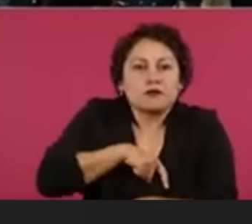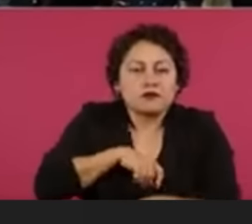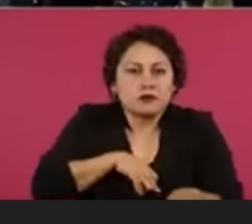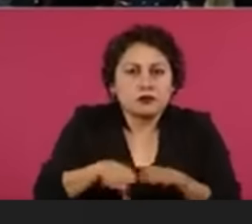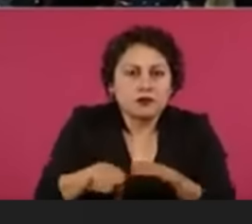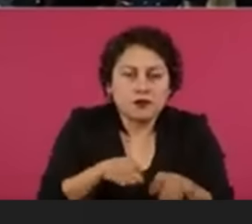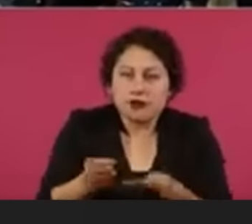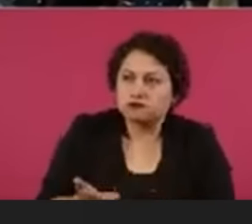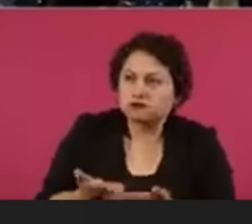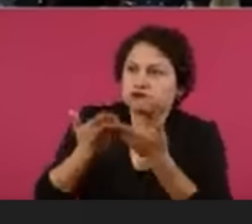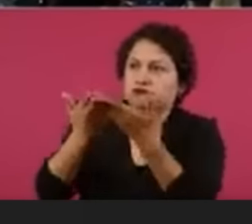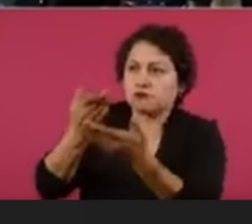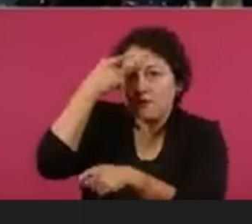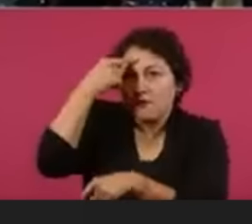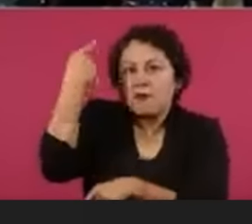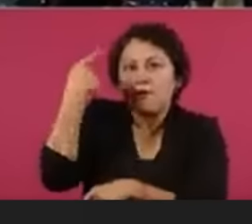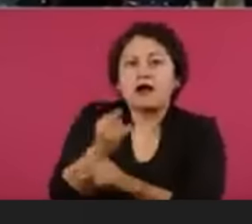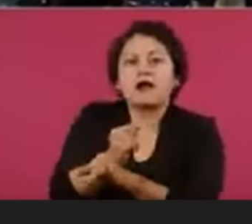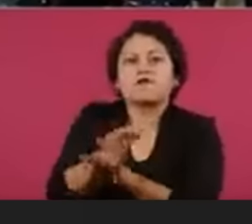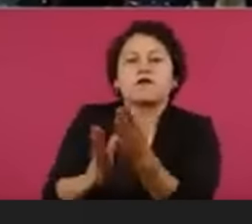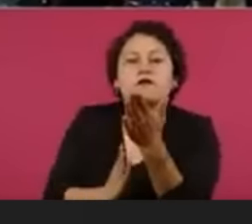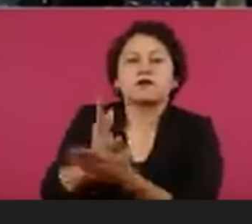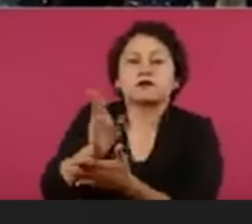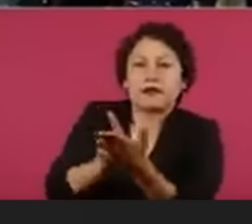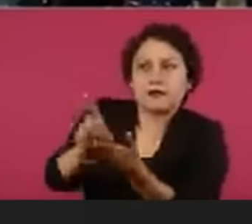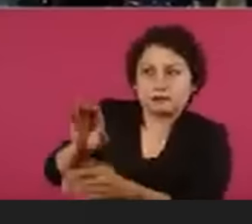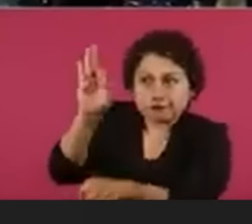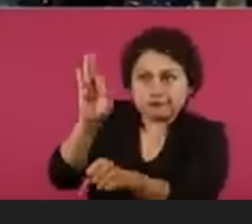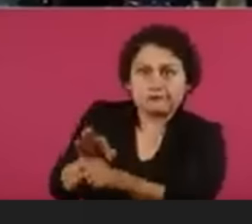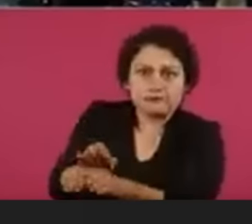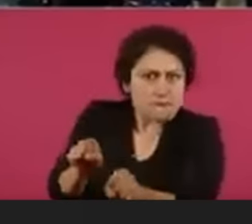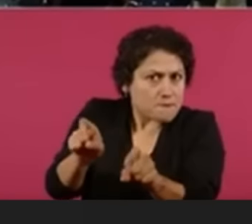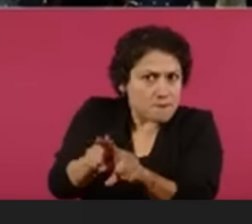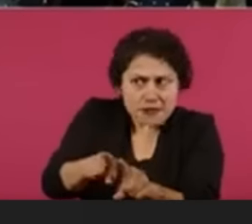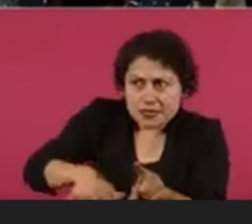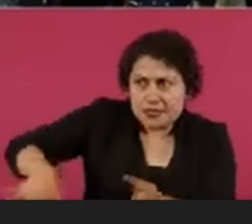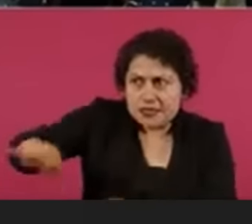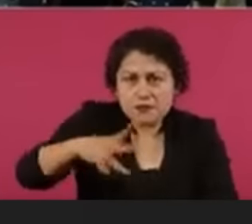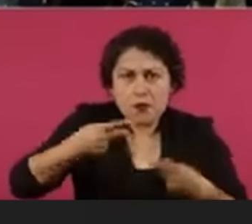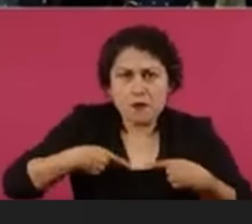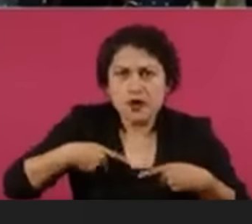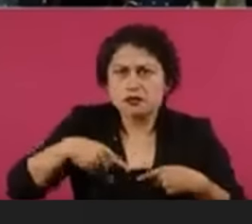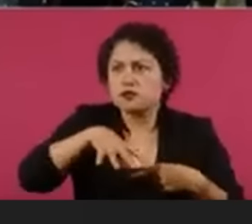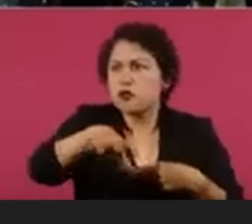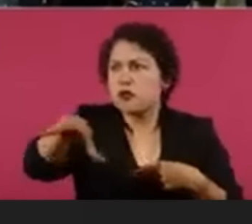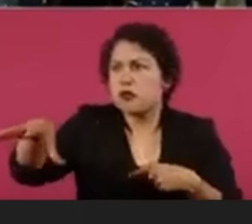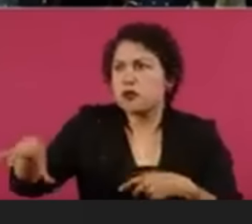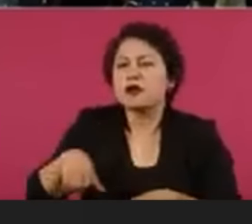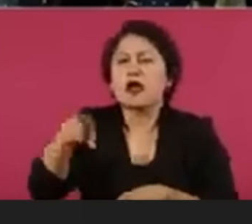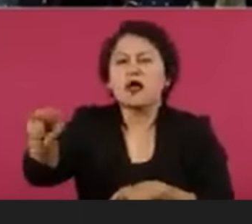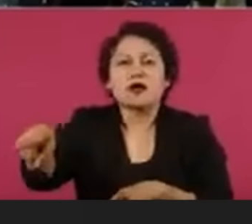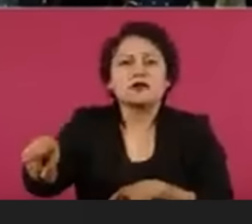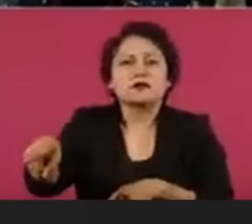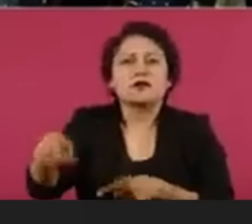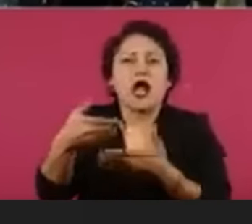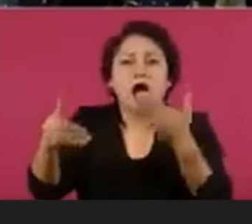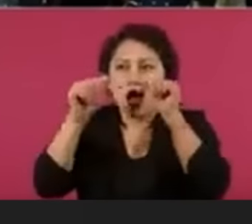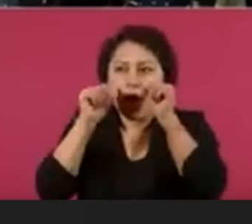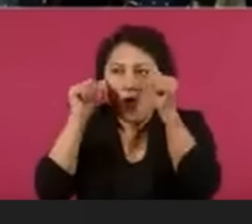del derecho humano a la información y son los pueblos los que a partir de ahora y siempre deben ser